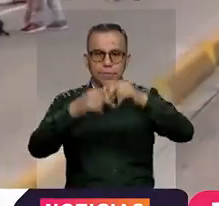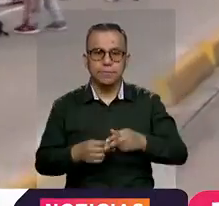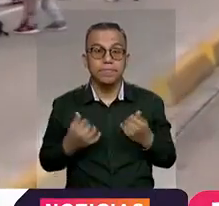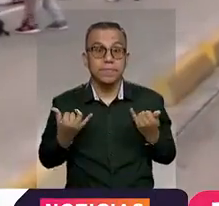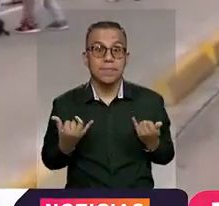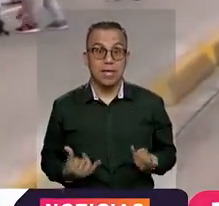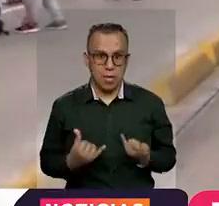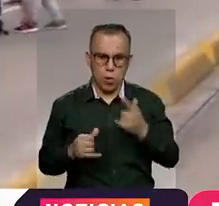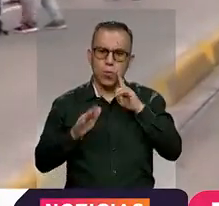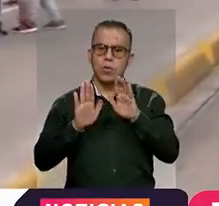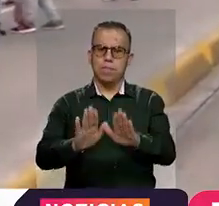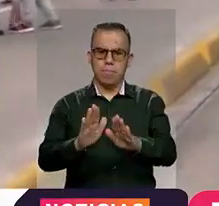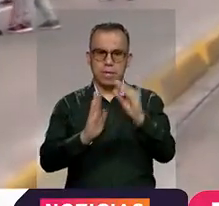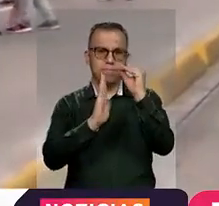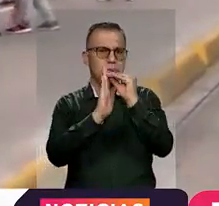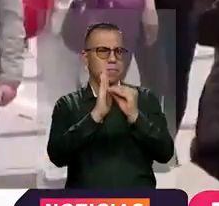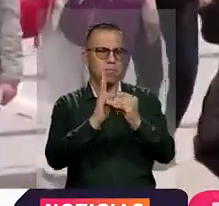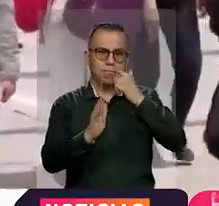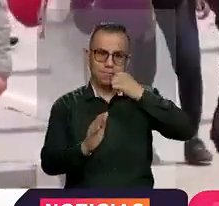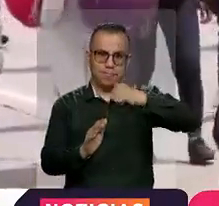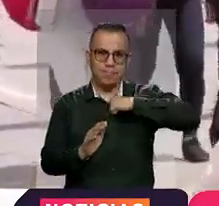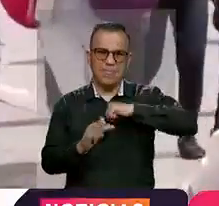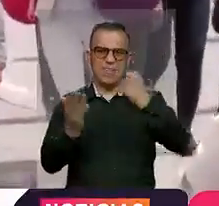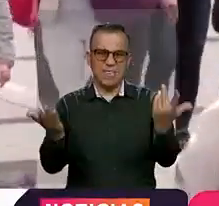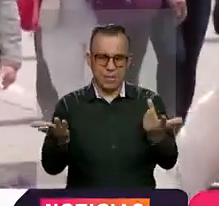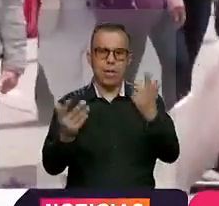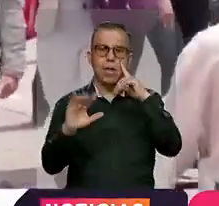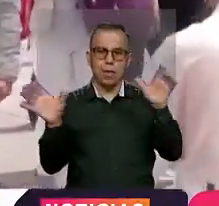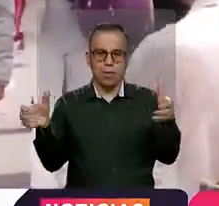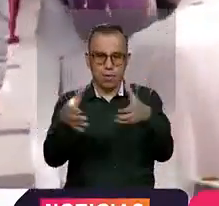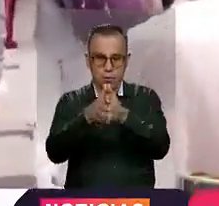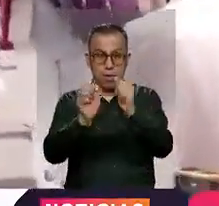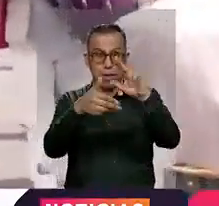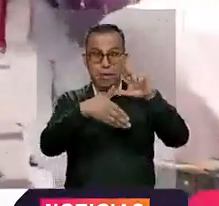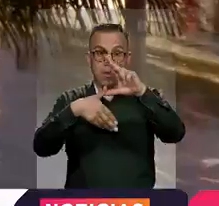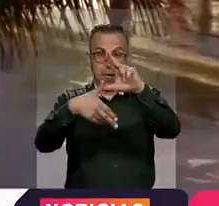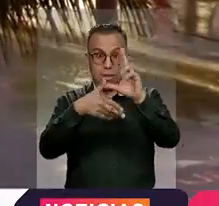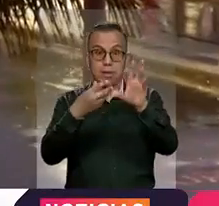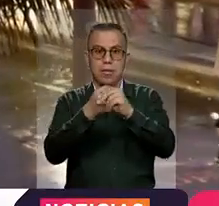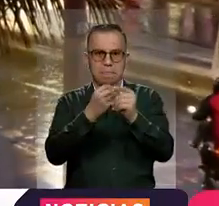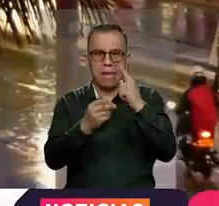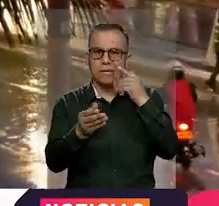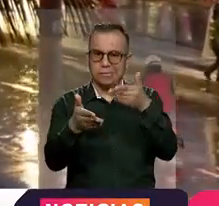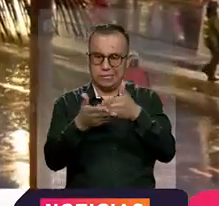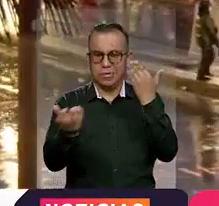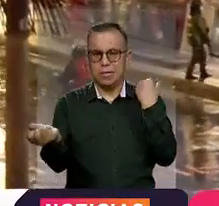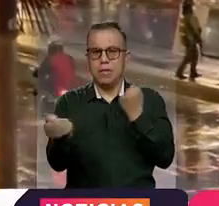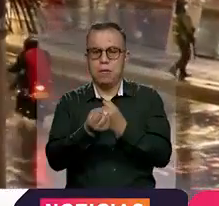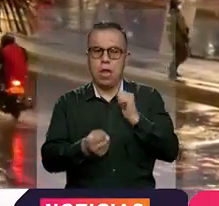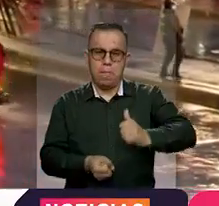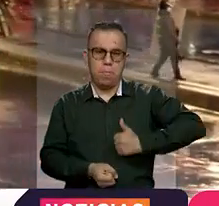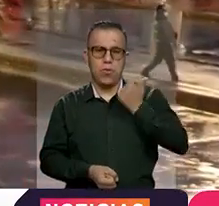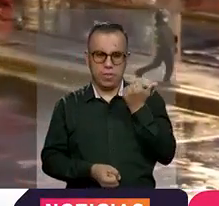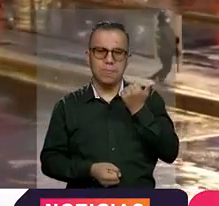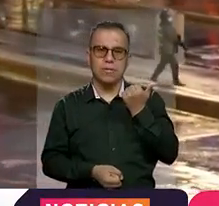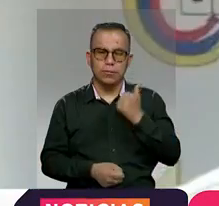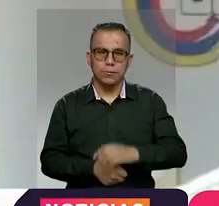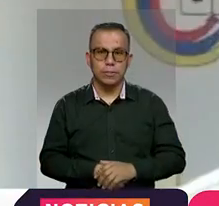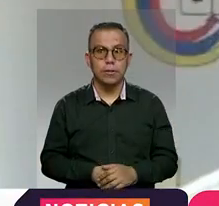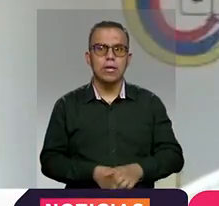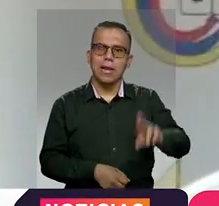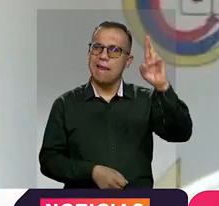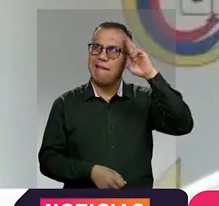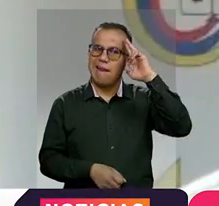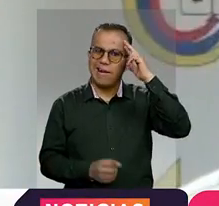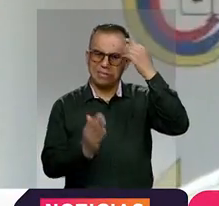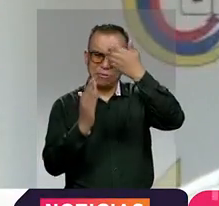que el paro está ajustado a los derechos humanos consagrados en la Convención Interamericana y apoya las denuncias sobre abuso de la fuerza. Le da la